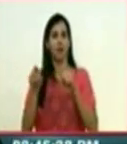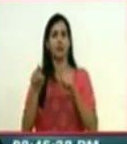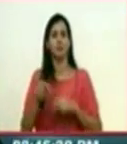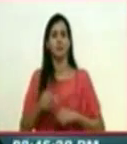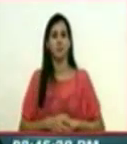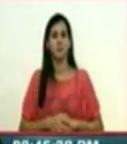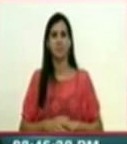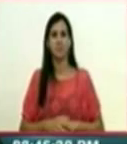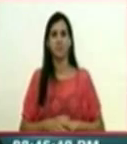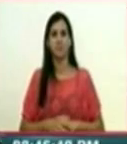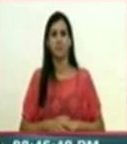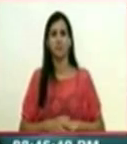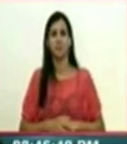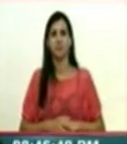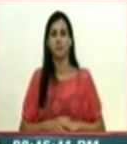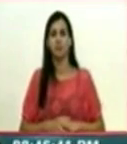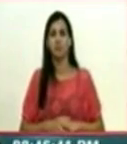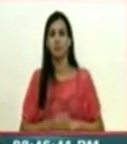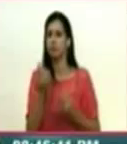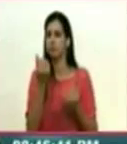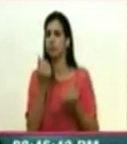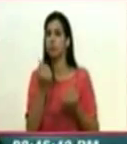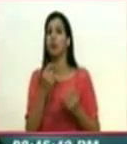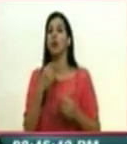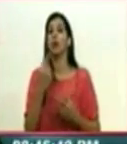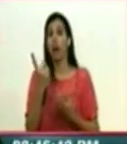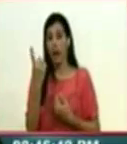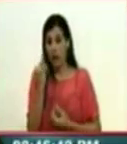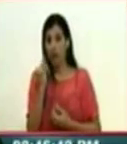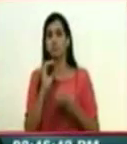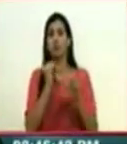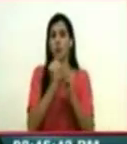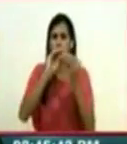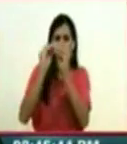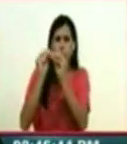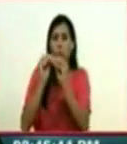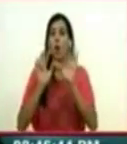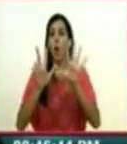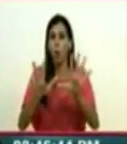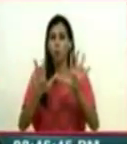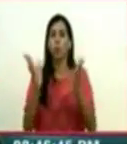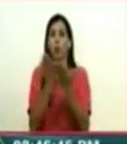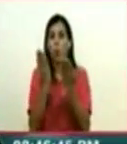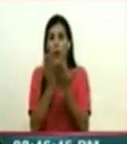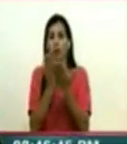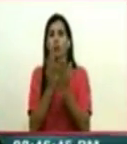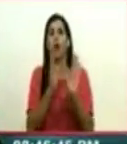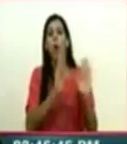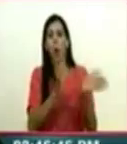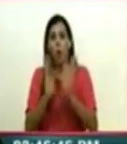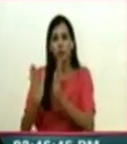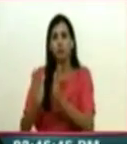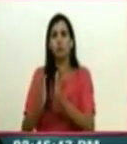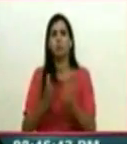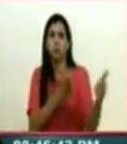capital. La inversión incluye trabajos de refacción en 8 unidades educativas, reordenamiento del